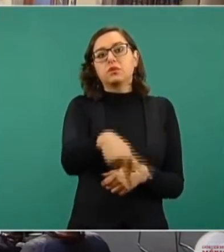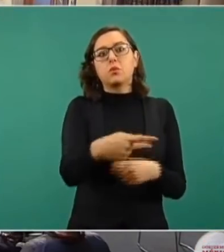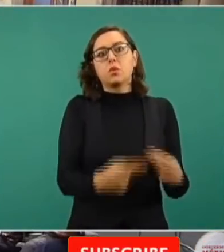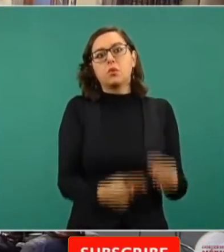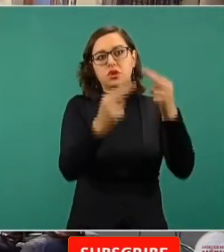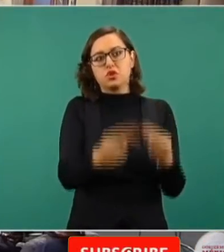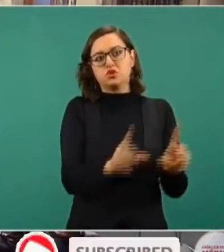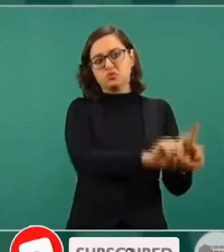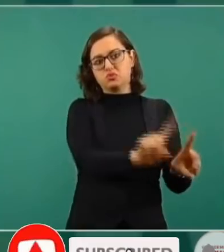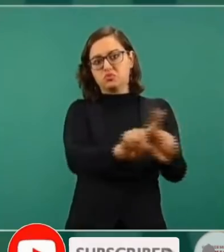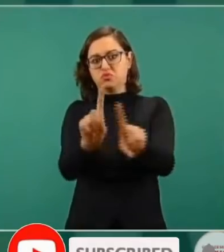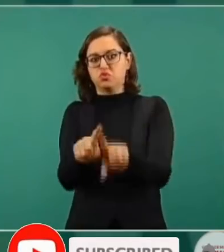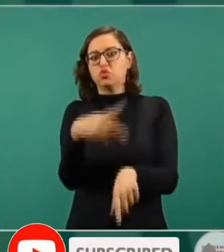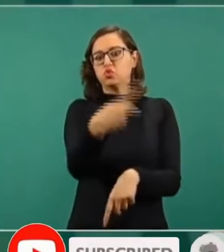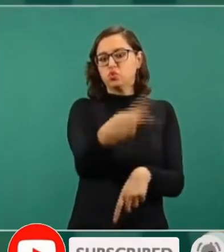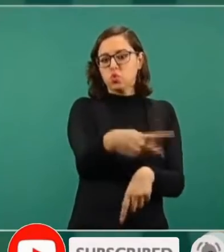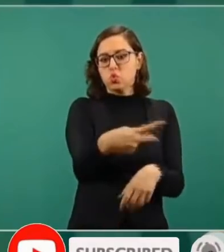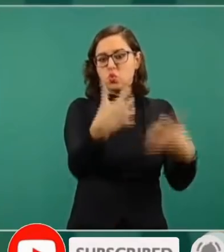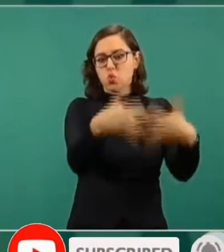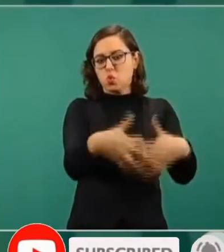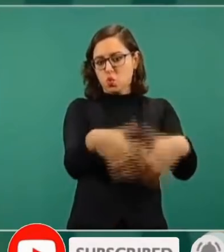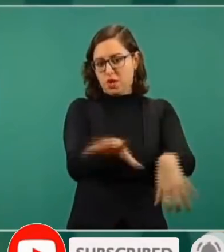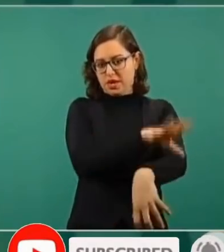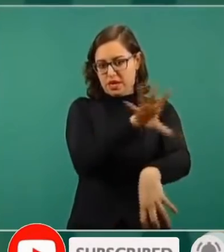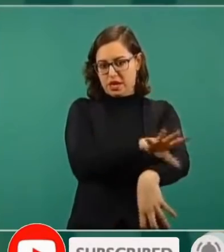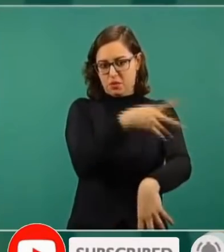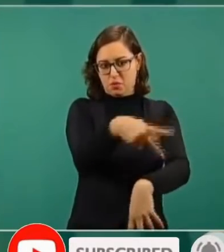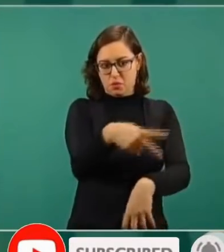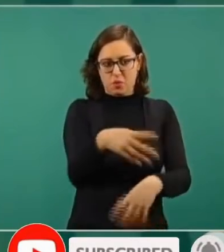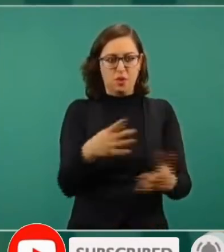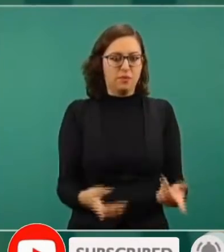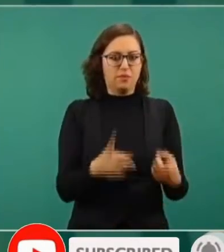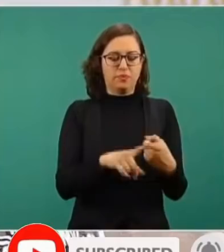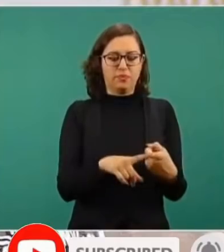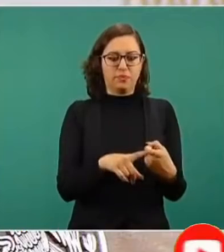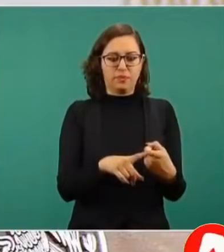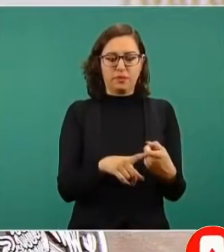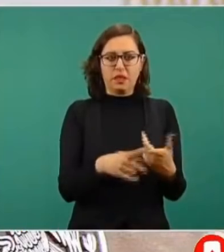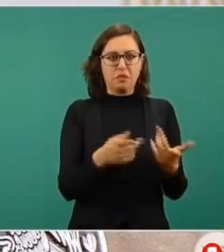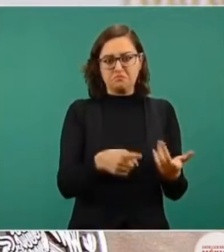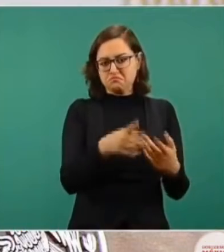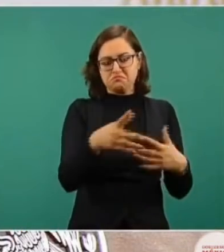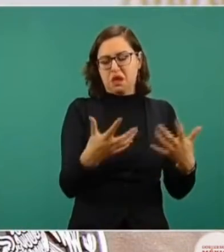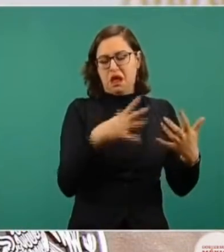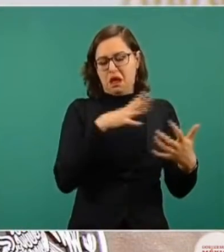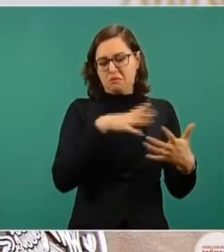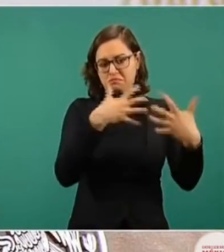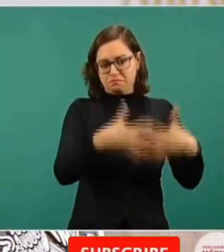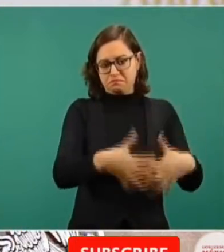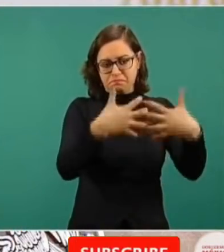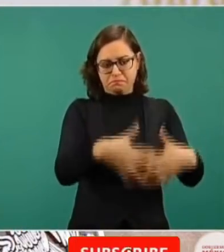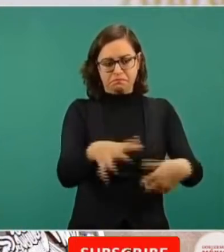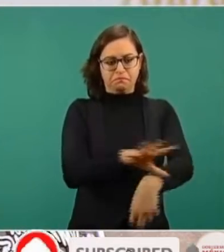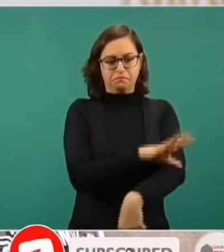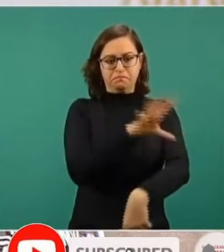las sociedades, un generador, ya sea Iberdrola o Enel, generan energía y